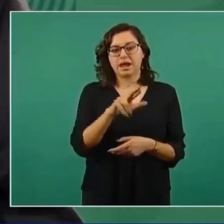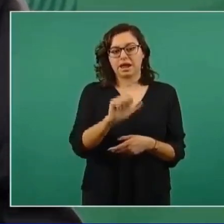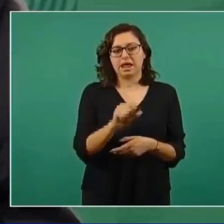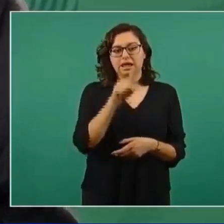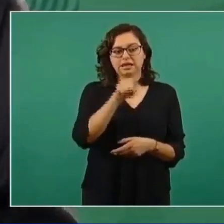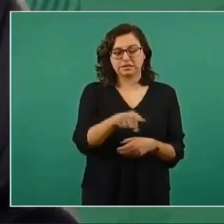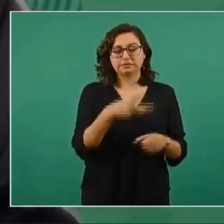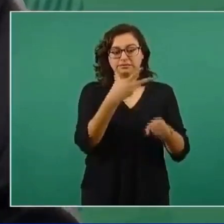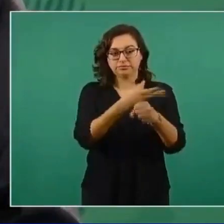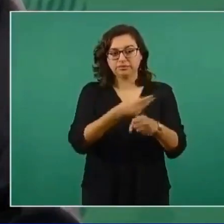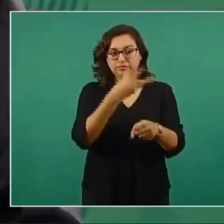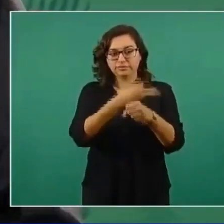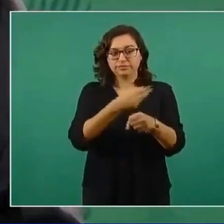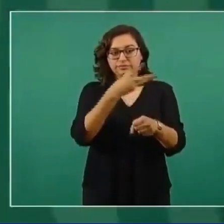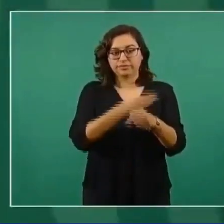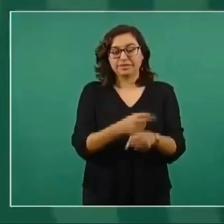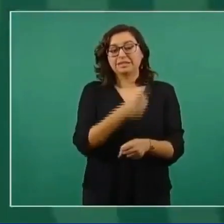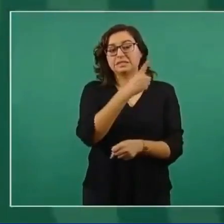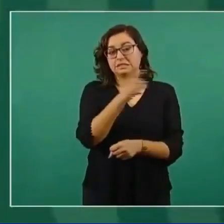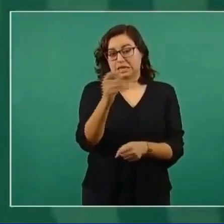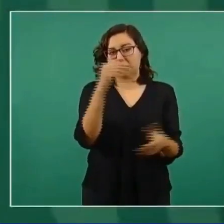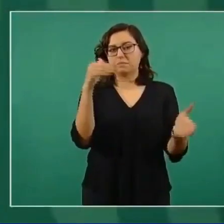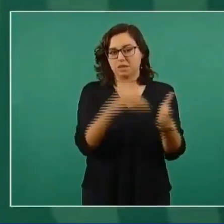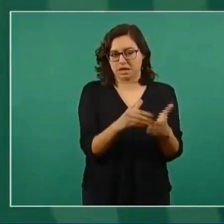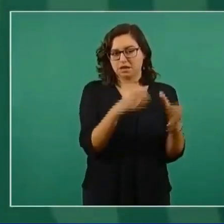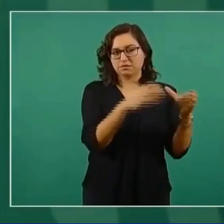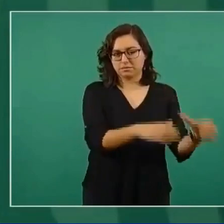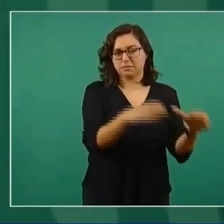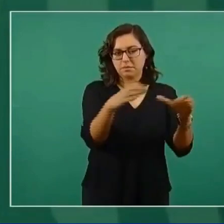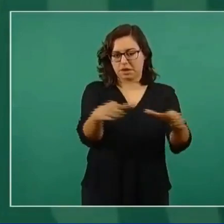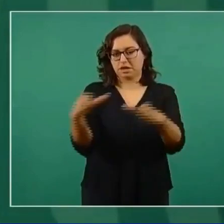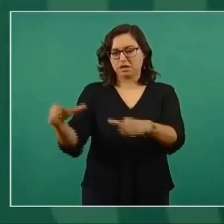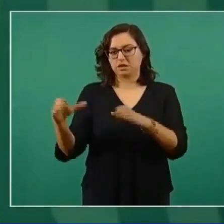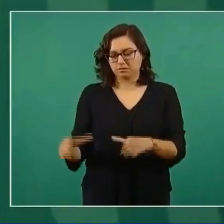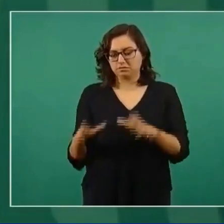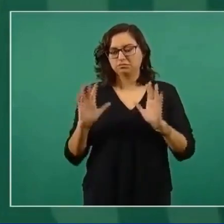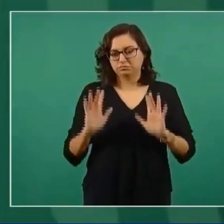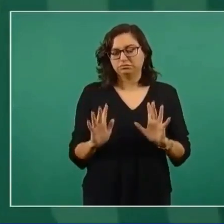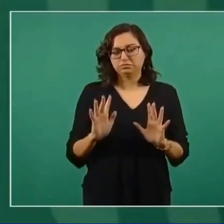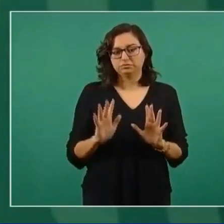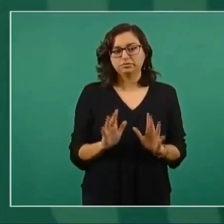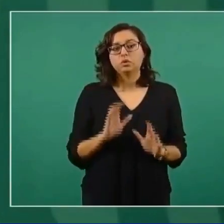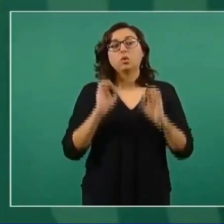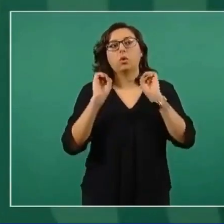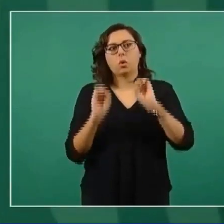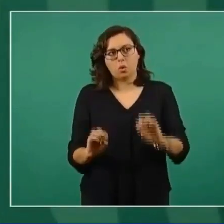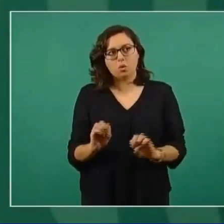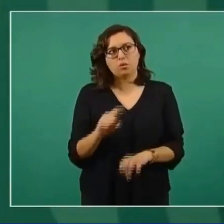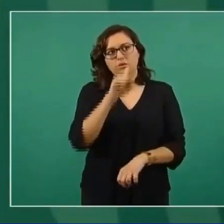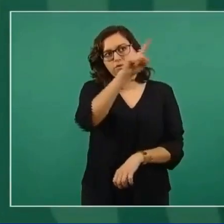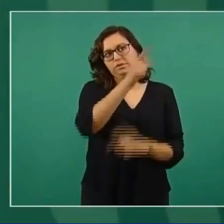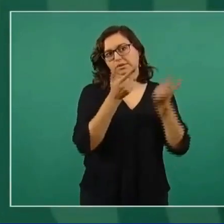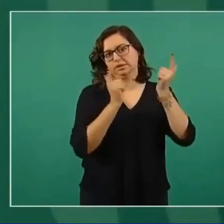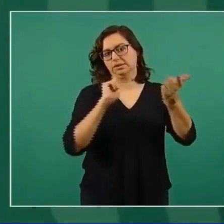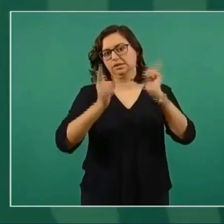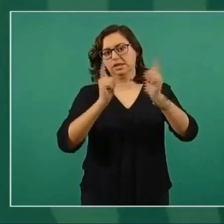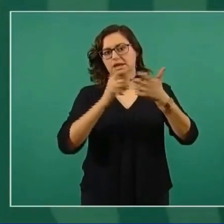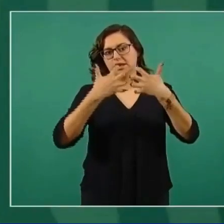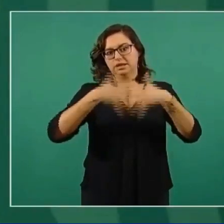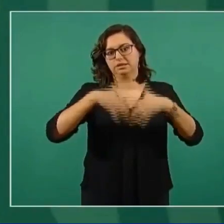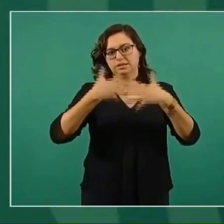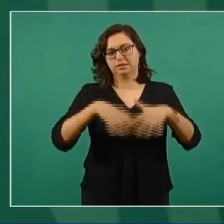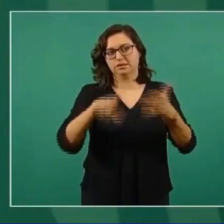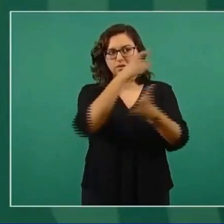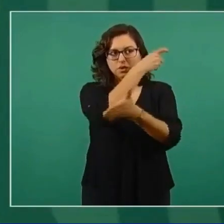para procesar 100,000 barriles, o adquirir Deer